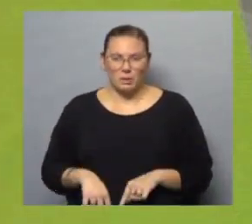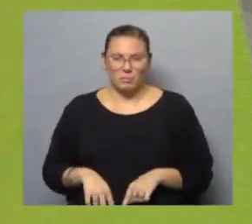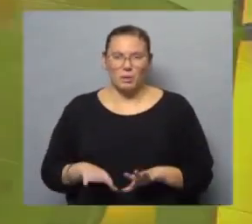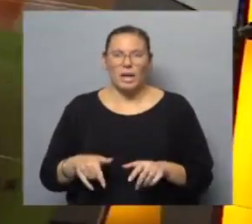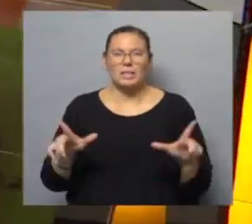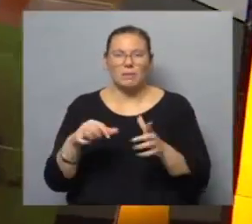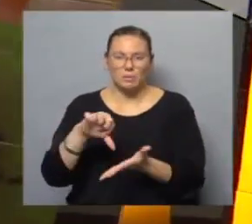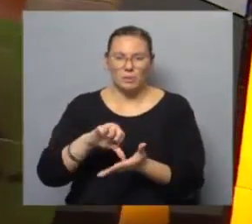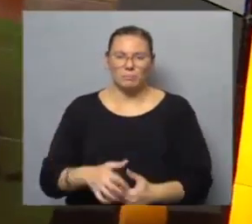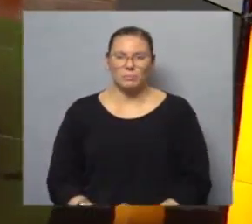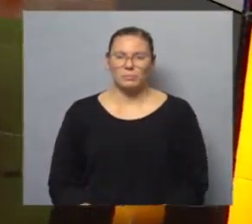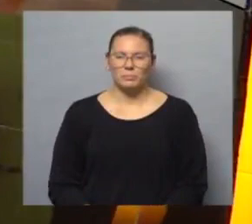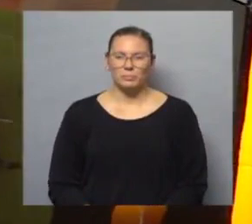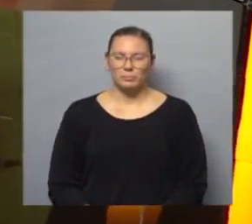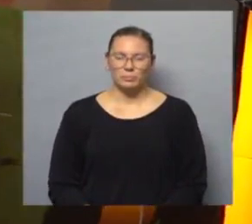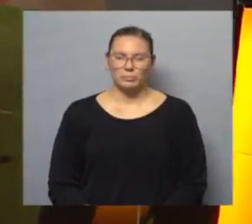Ciudad.